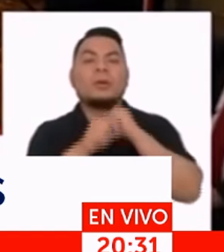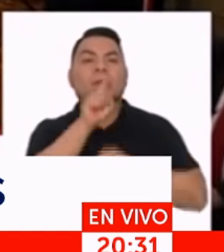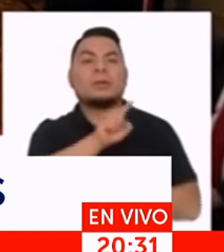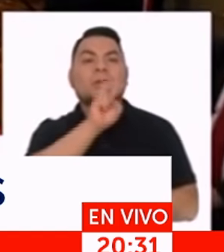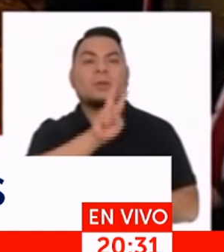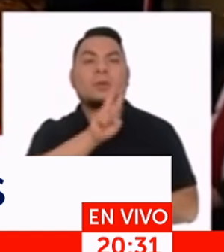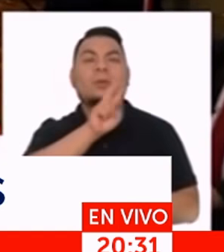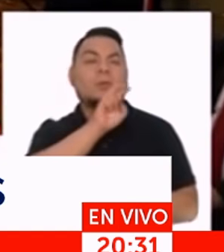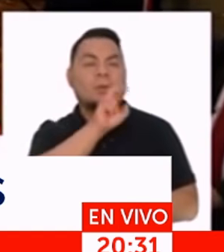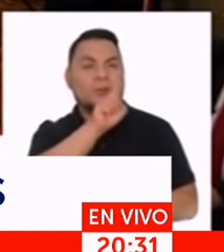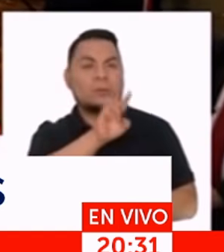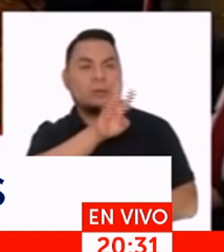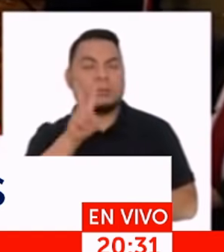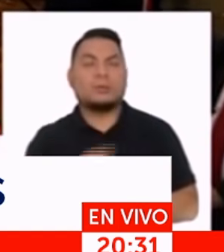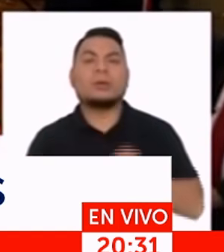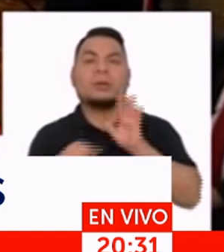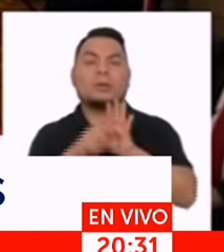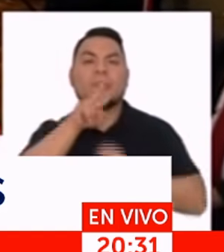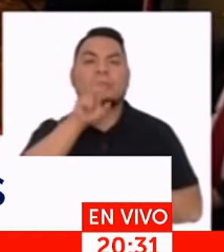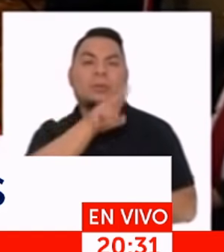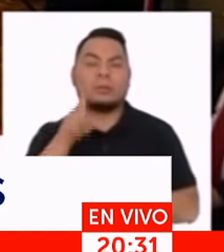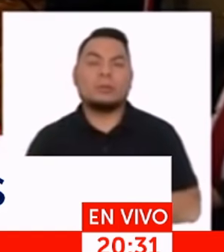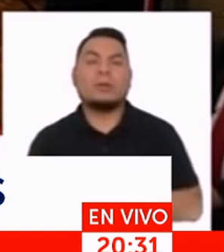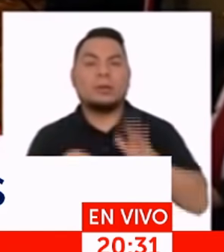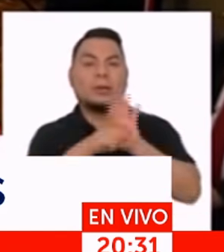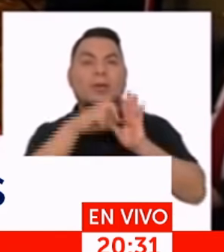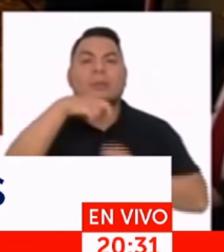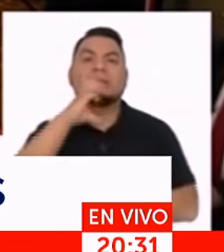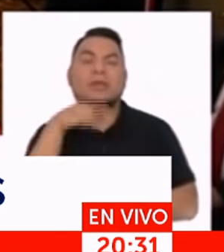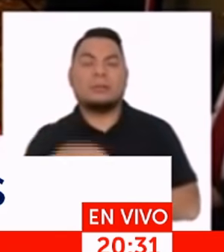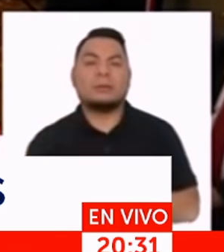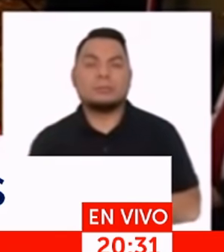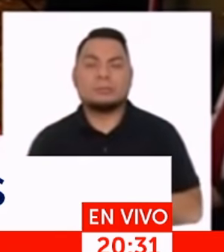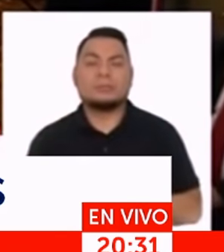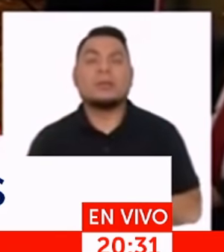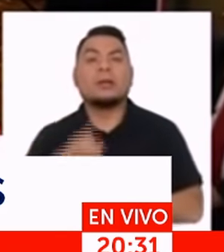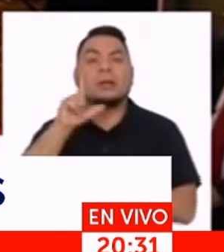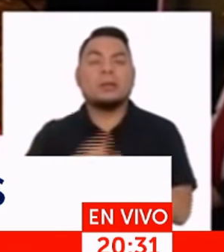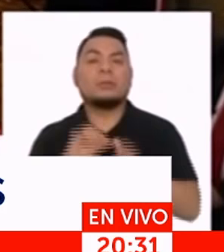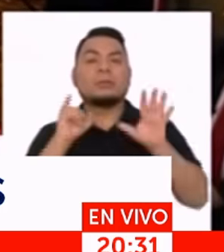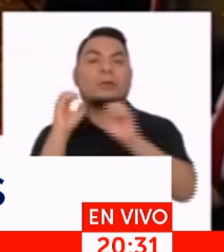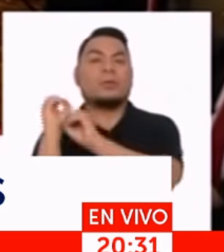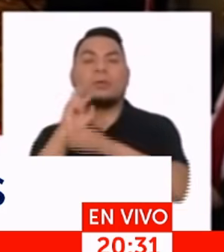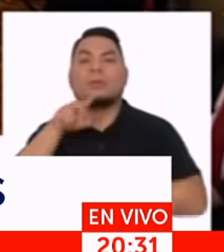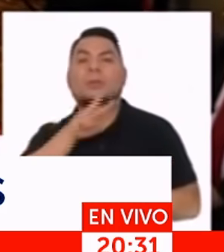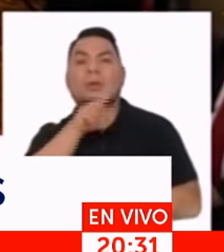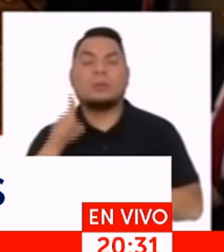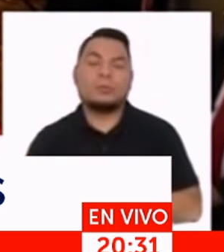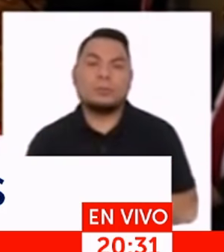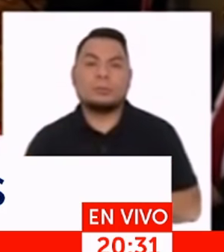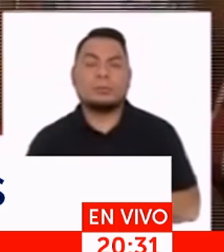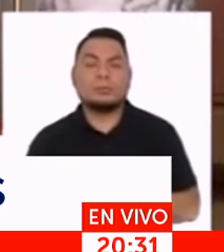de Exitosa Perú. Continuemos con el desarrollo de esta ceremonia. Lima, 6 de octubre de